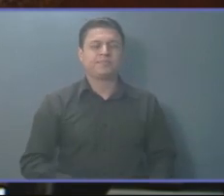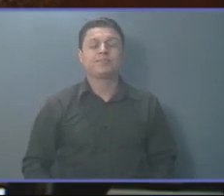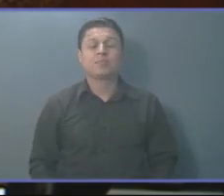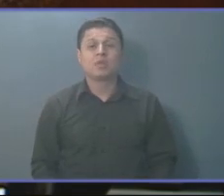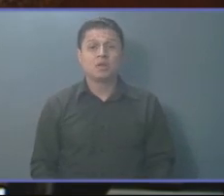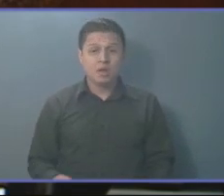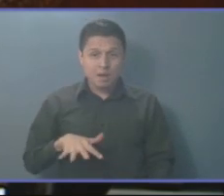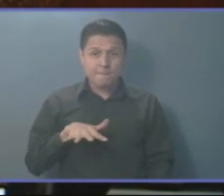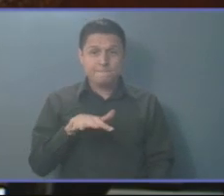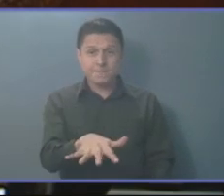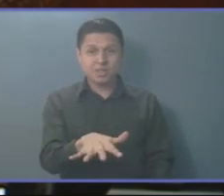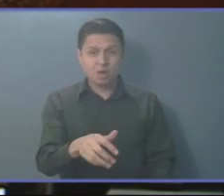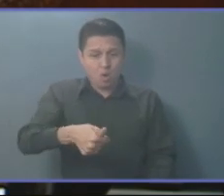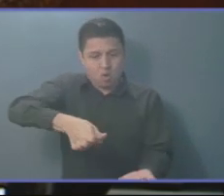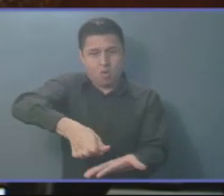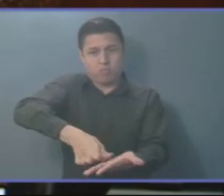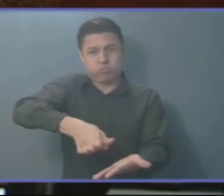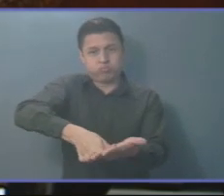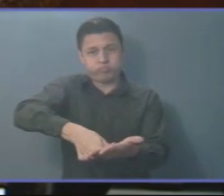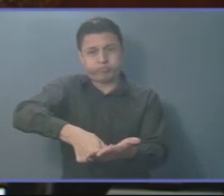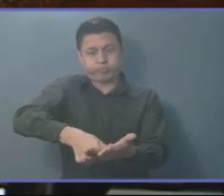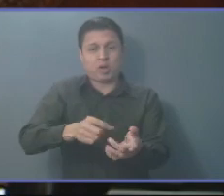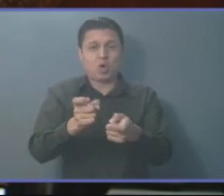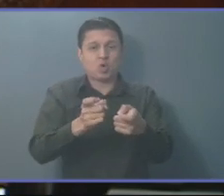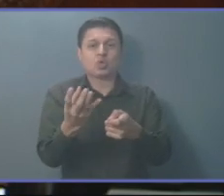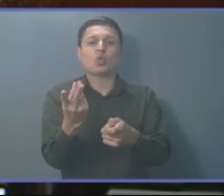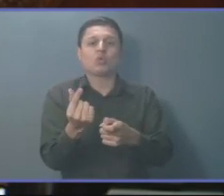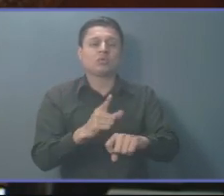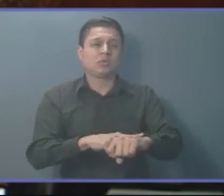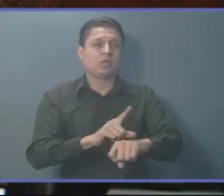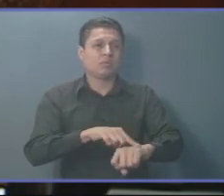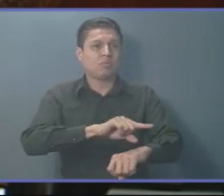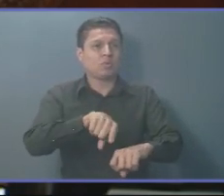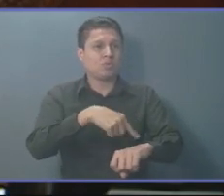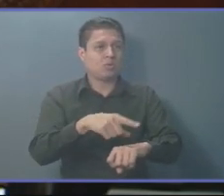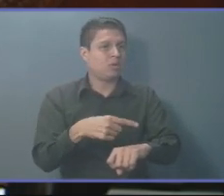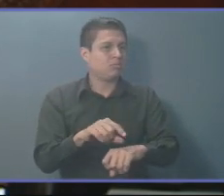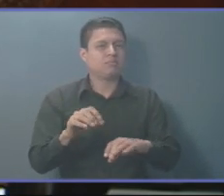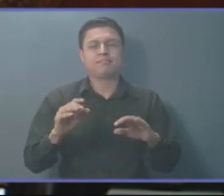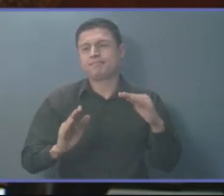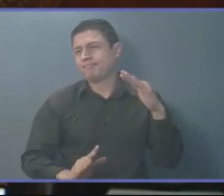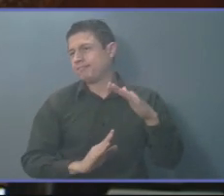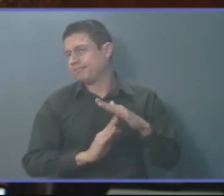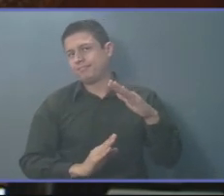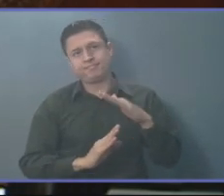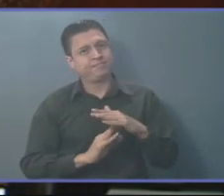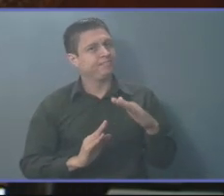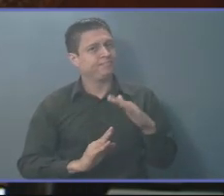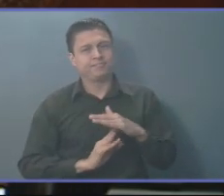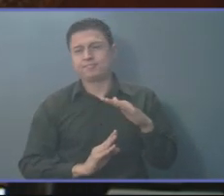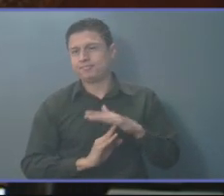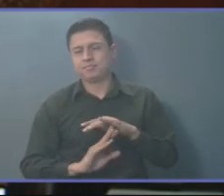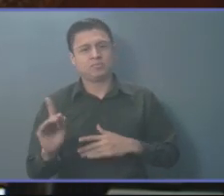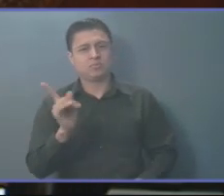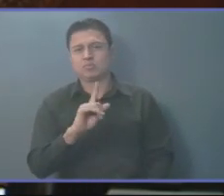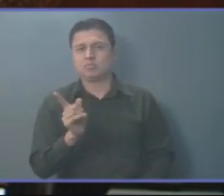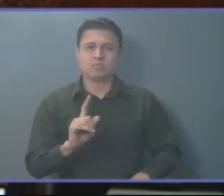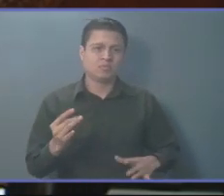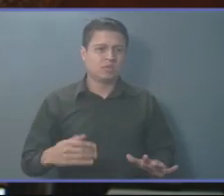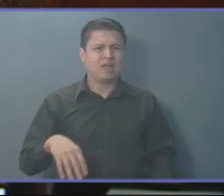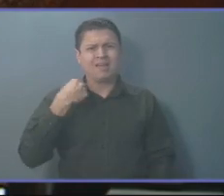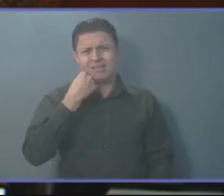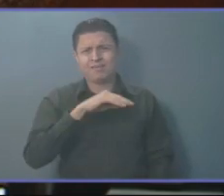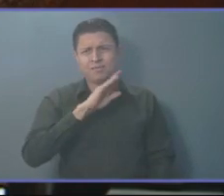digital o como mecanismo de control de horarios de entrada y salida, o la firma de listas de